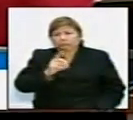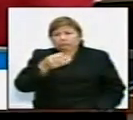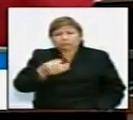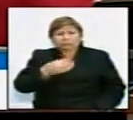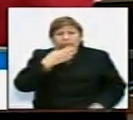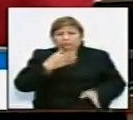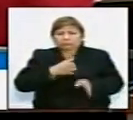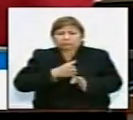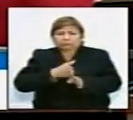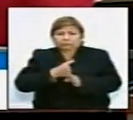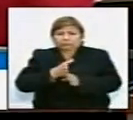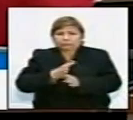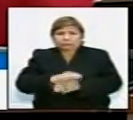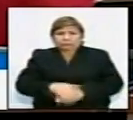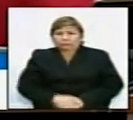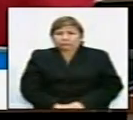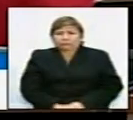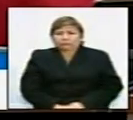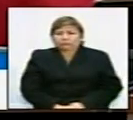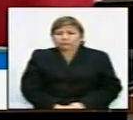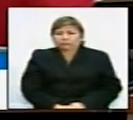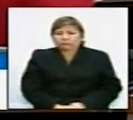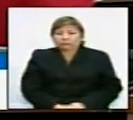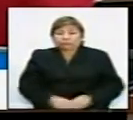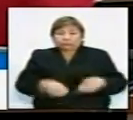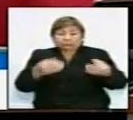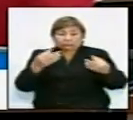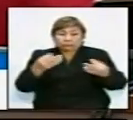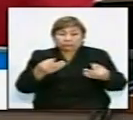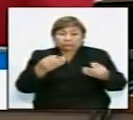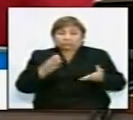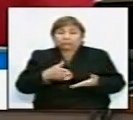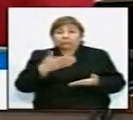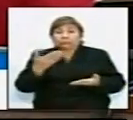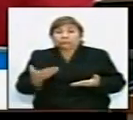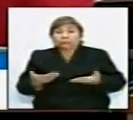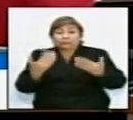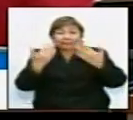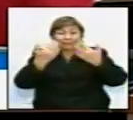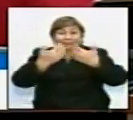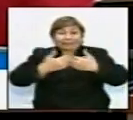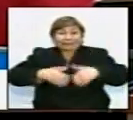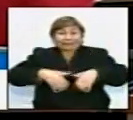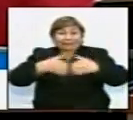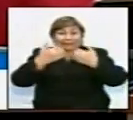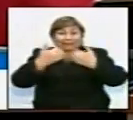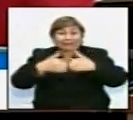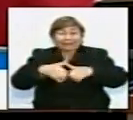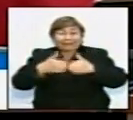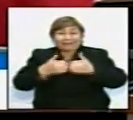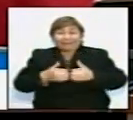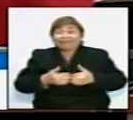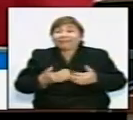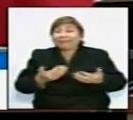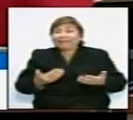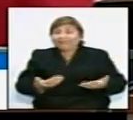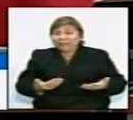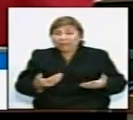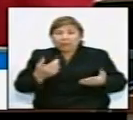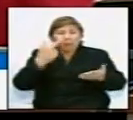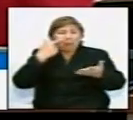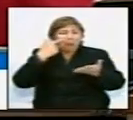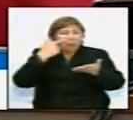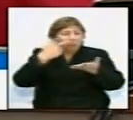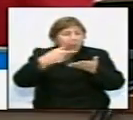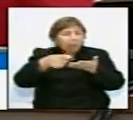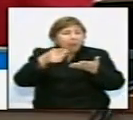es correcto, ¿no? Lo cierto es que existen empresas que han sido